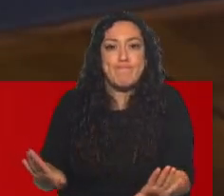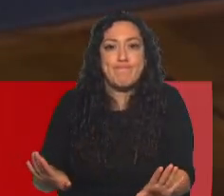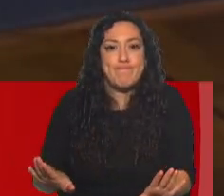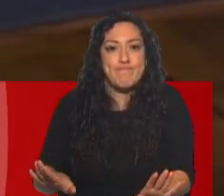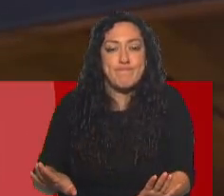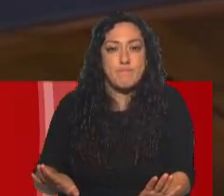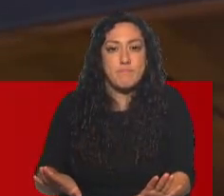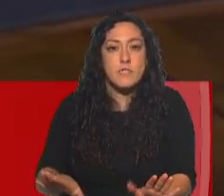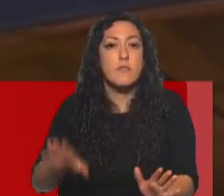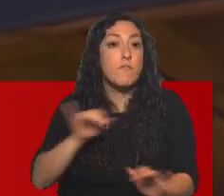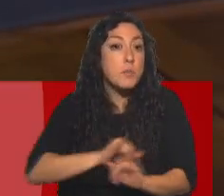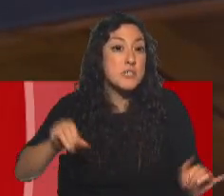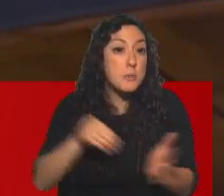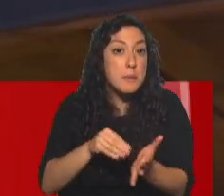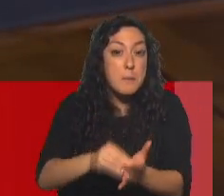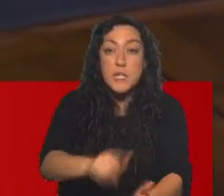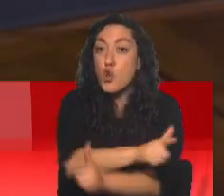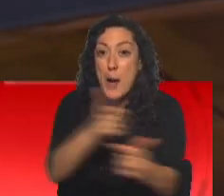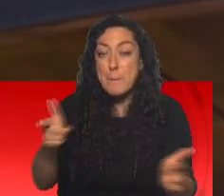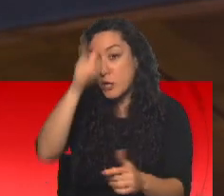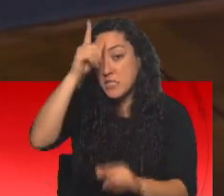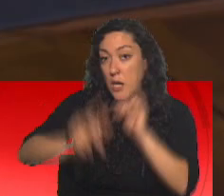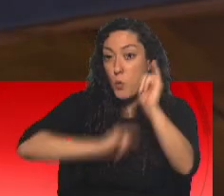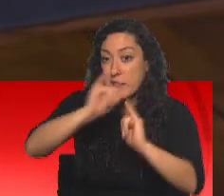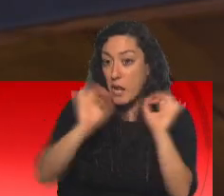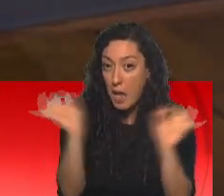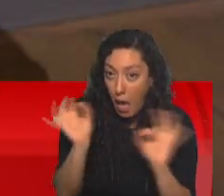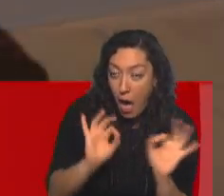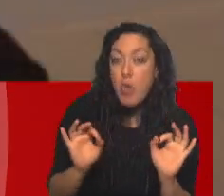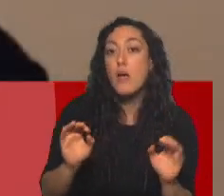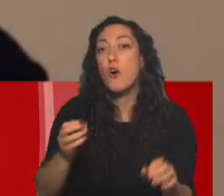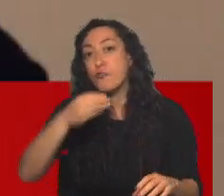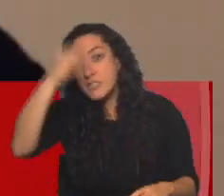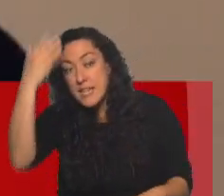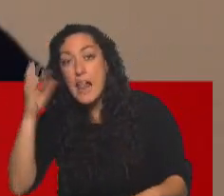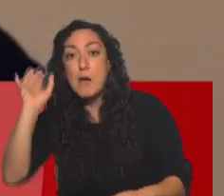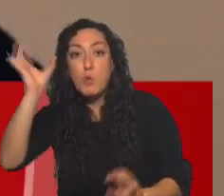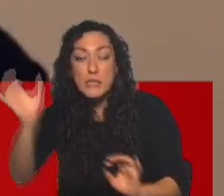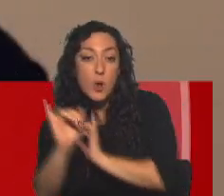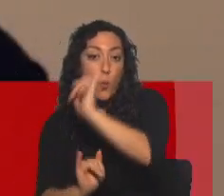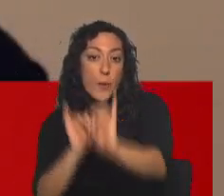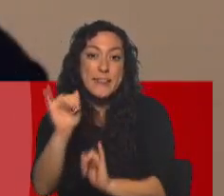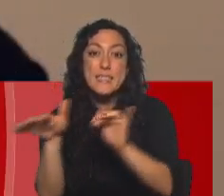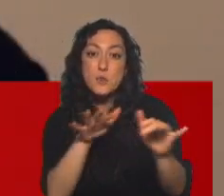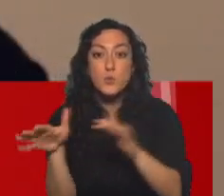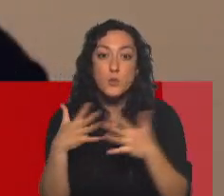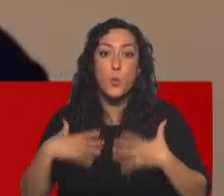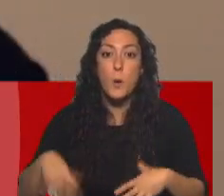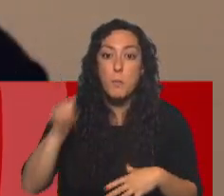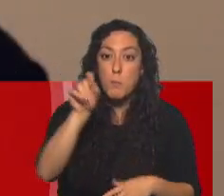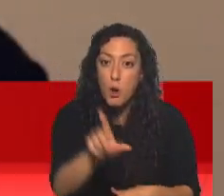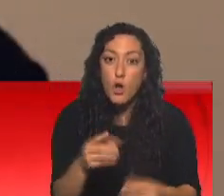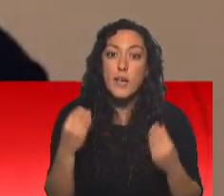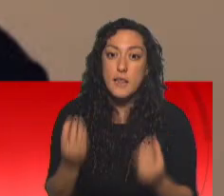que no hable la policía y no hable el comunicado del SAME en qué situación se encontró el cuerpo en este